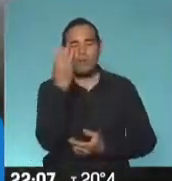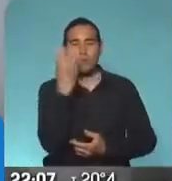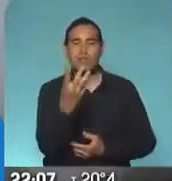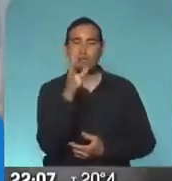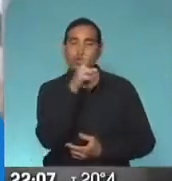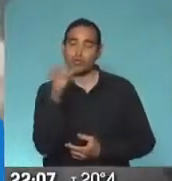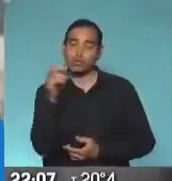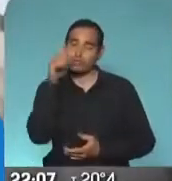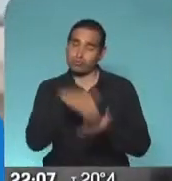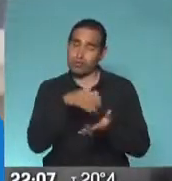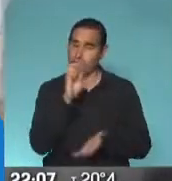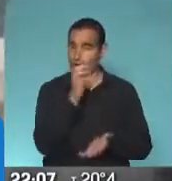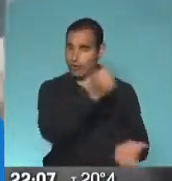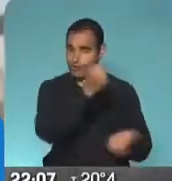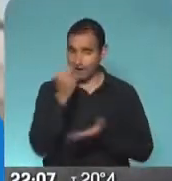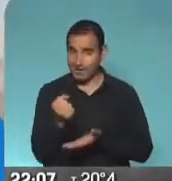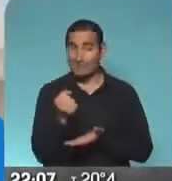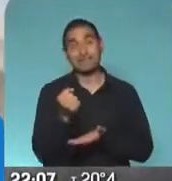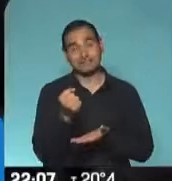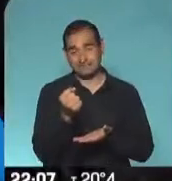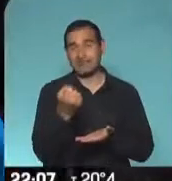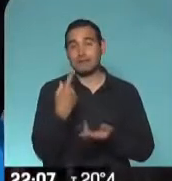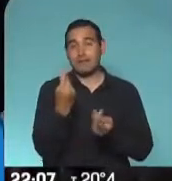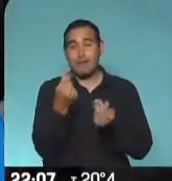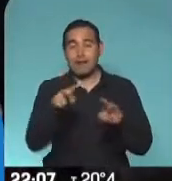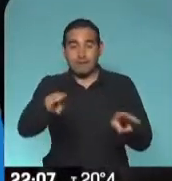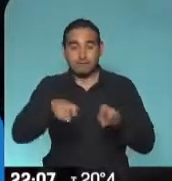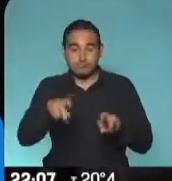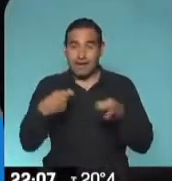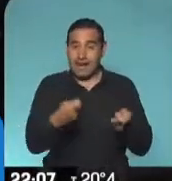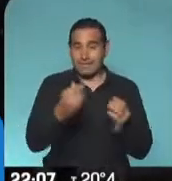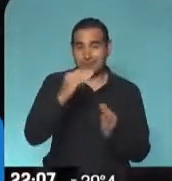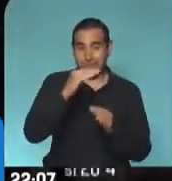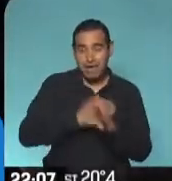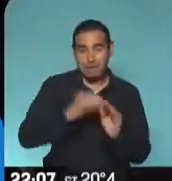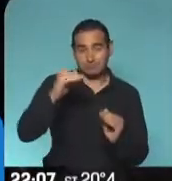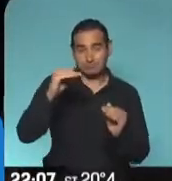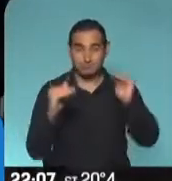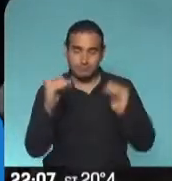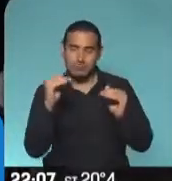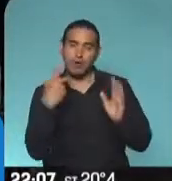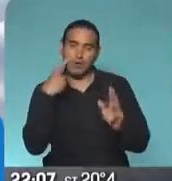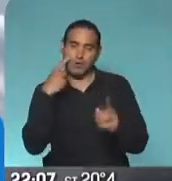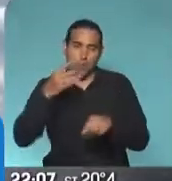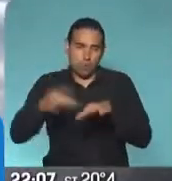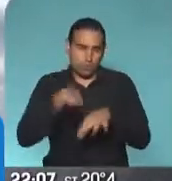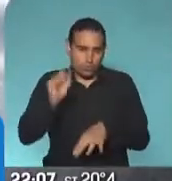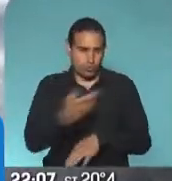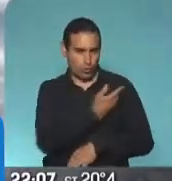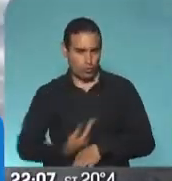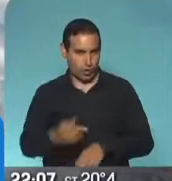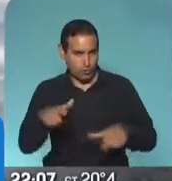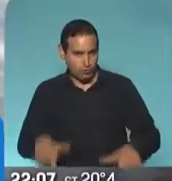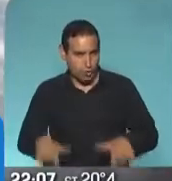millones de dólares. Bajar el déficit fiscal fue el compromiso que asumió la administración de Moreno. El plan de austeridad, como